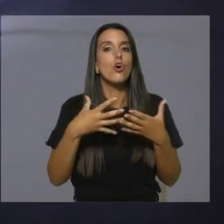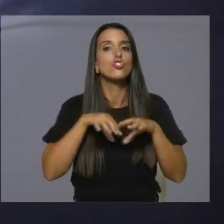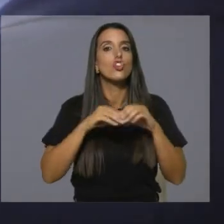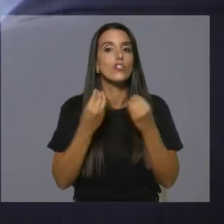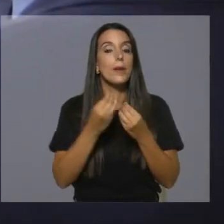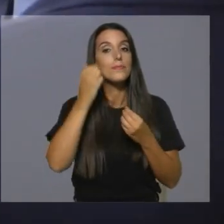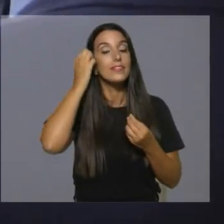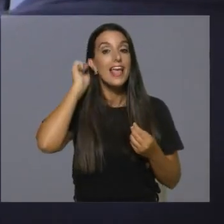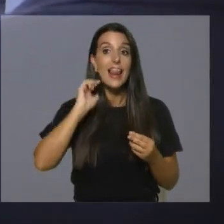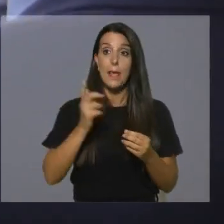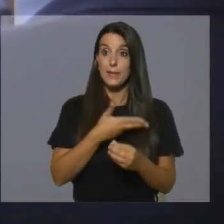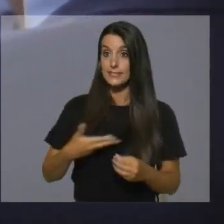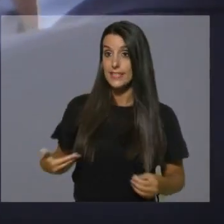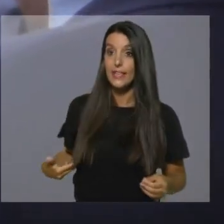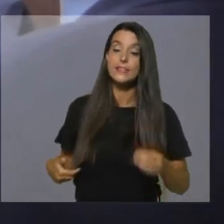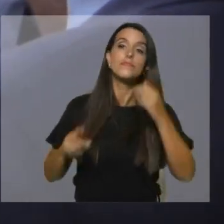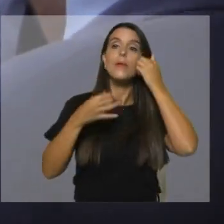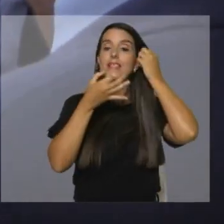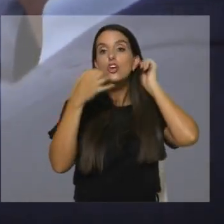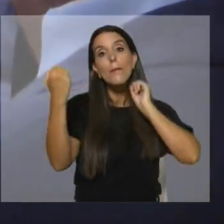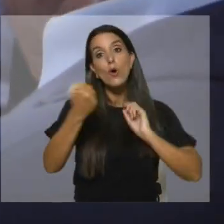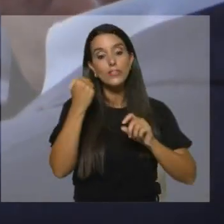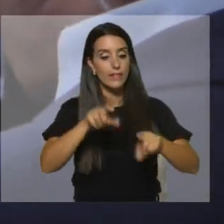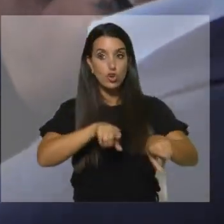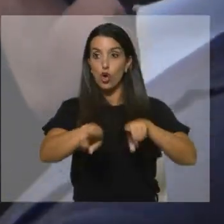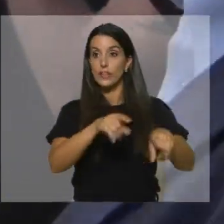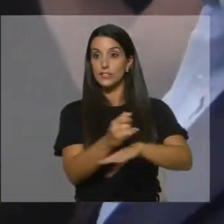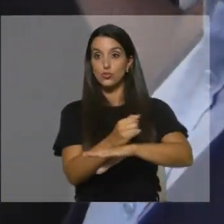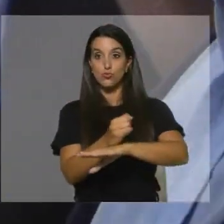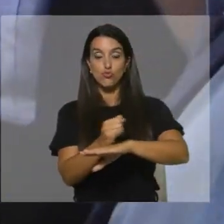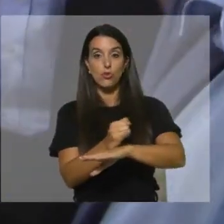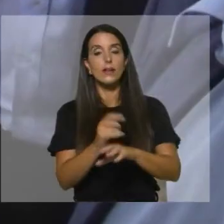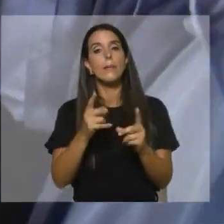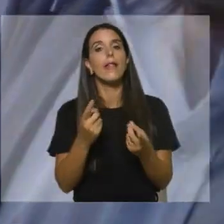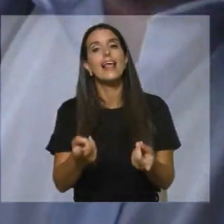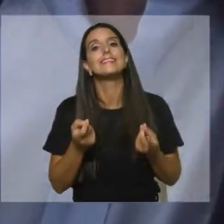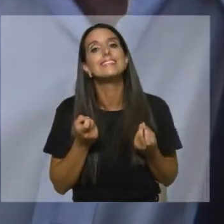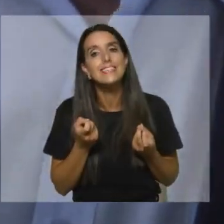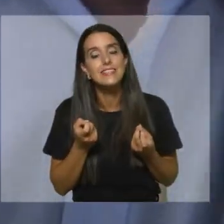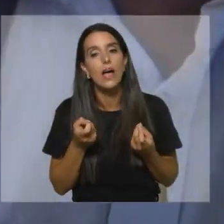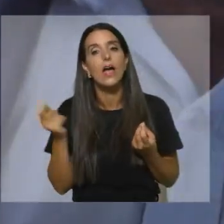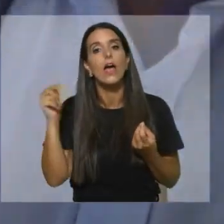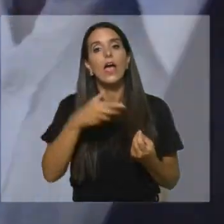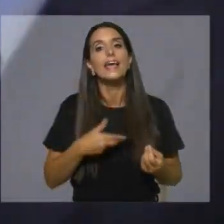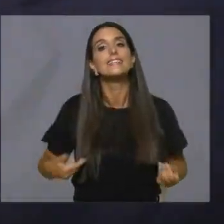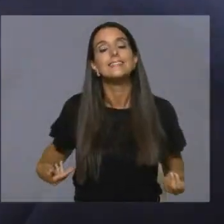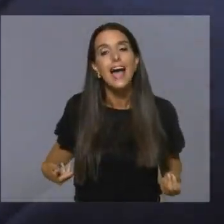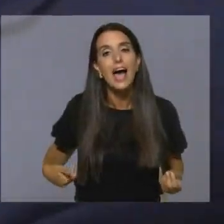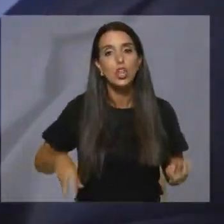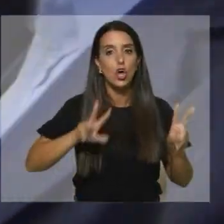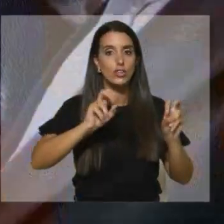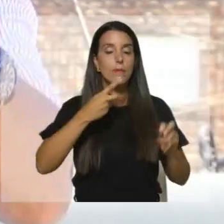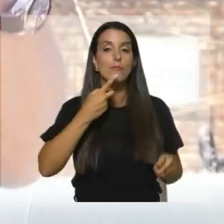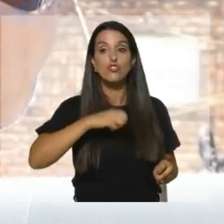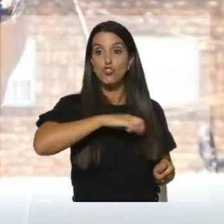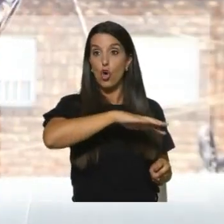El presidente Luis Lacalle Pou destacó la participación coordinada de instituciones y la necesidad de la intervención del Estado en las políticas